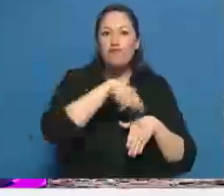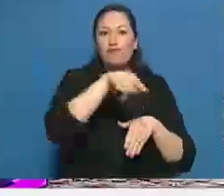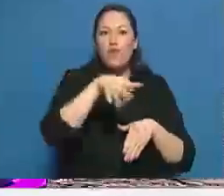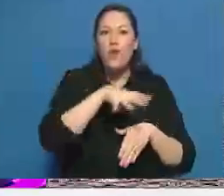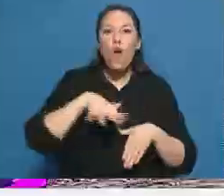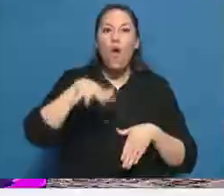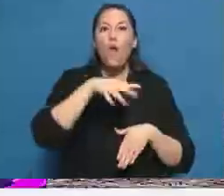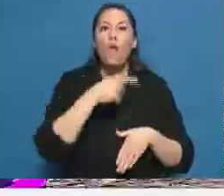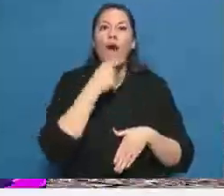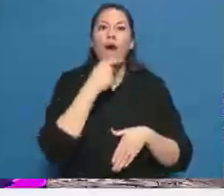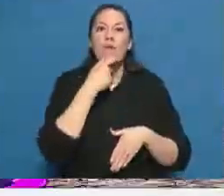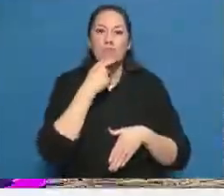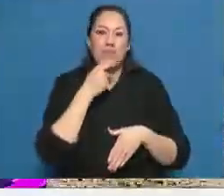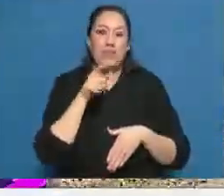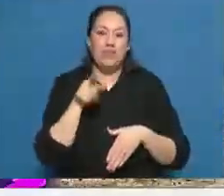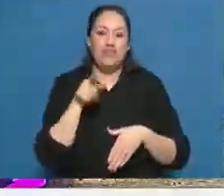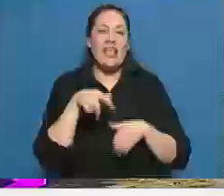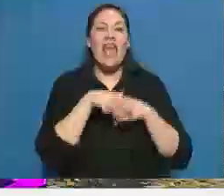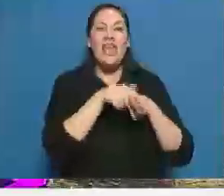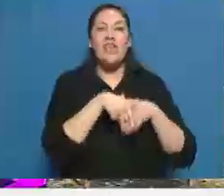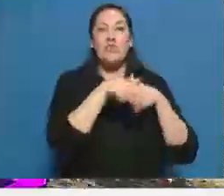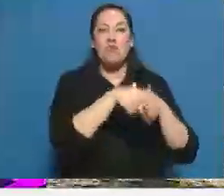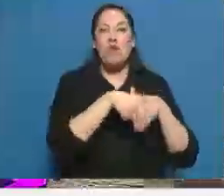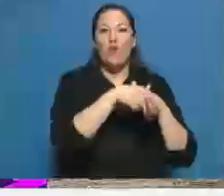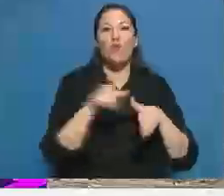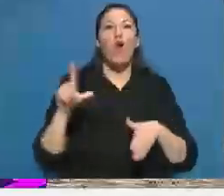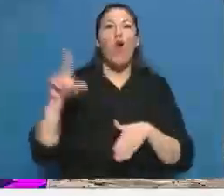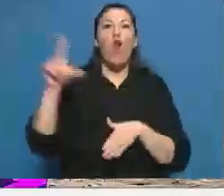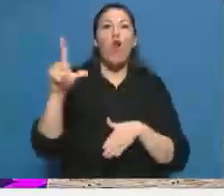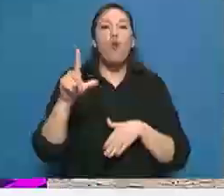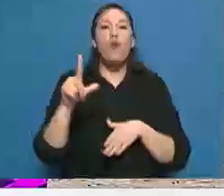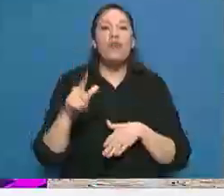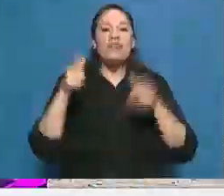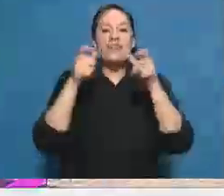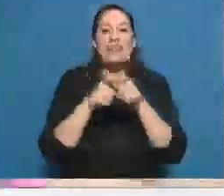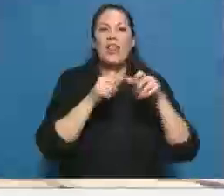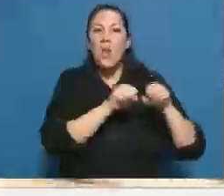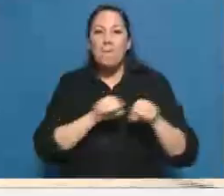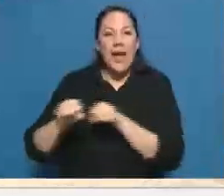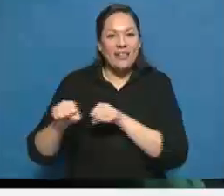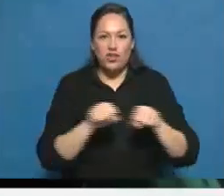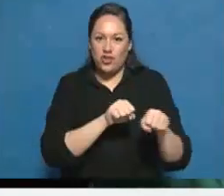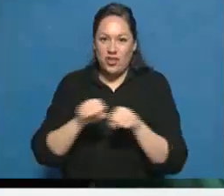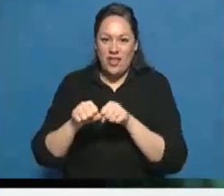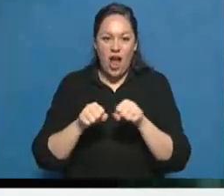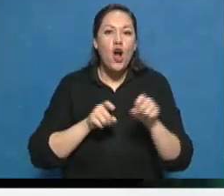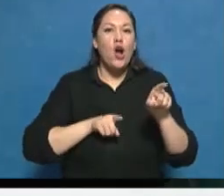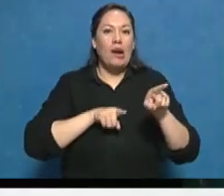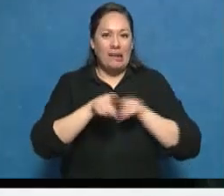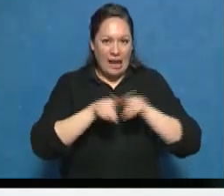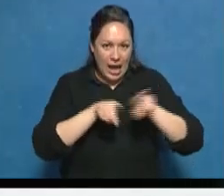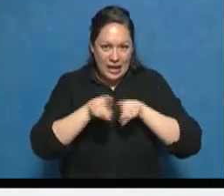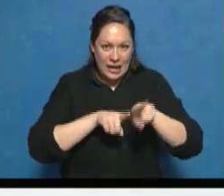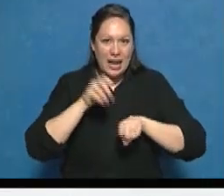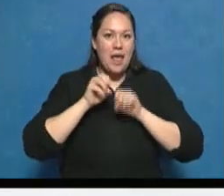de Mendoza, allí en el hipódromo donde el próximo lunes se va a desarrollar la carrera, el Santo Patrono Santiago,